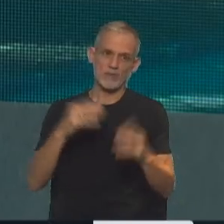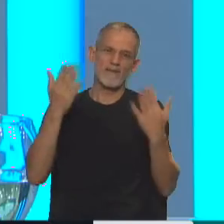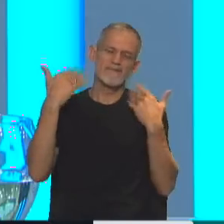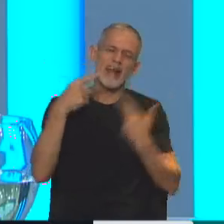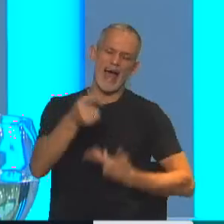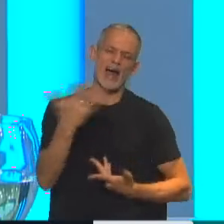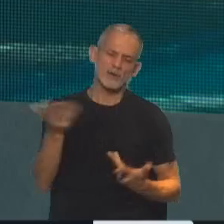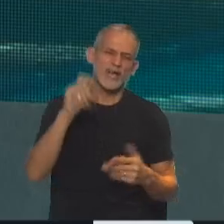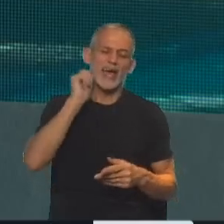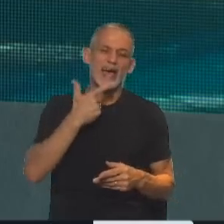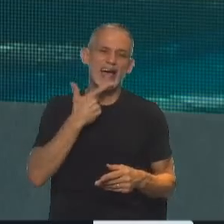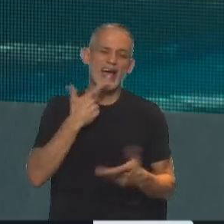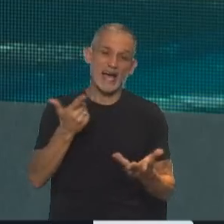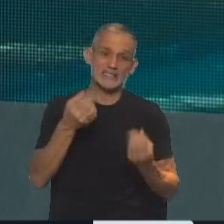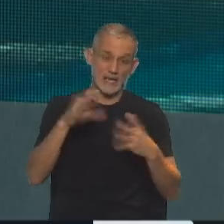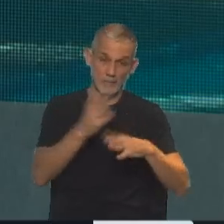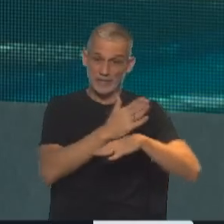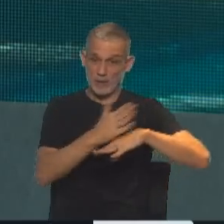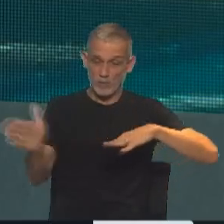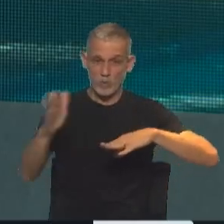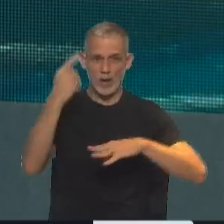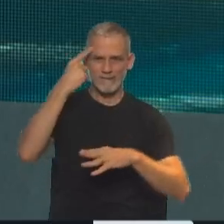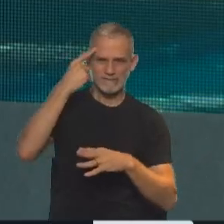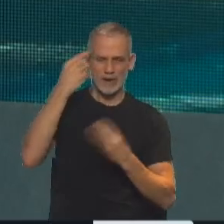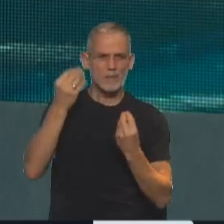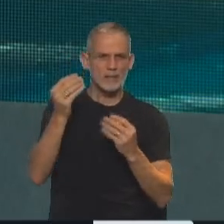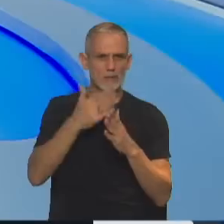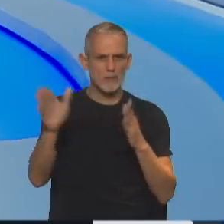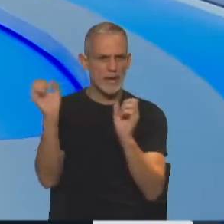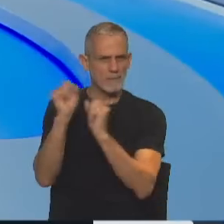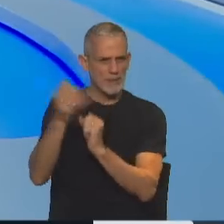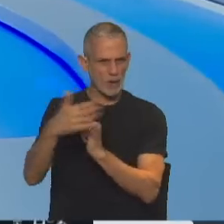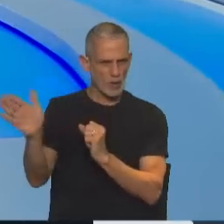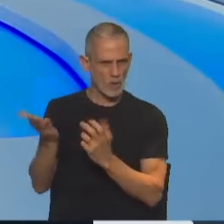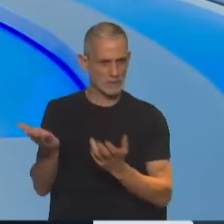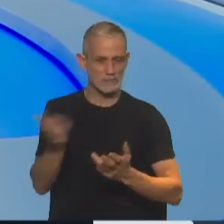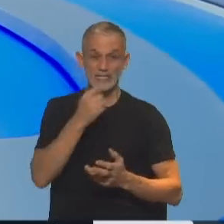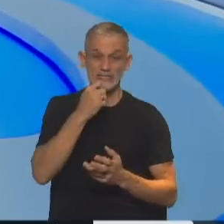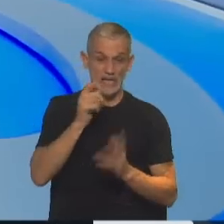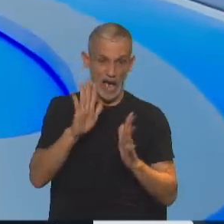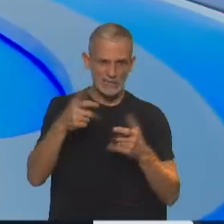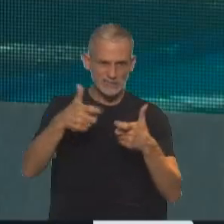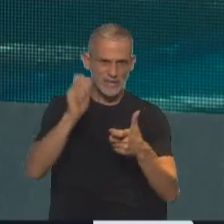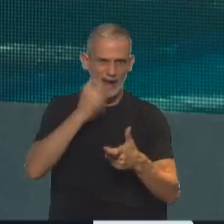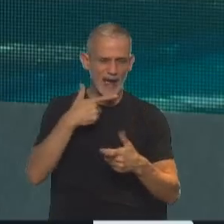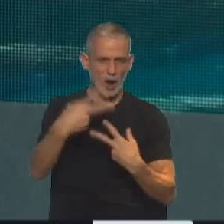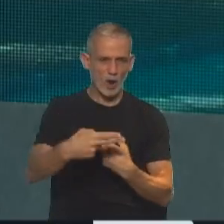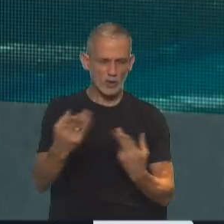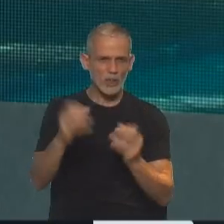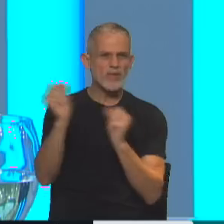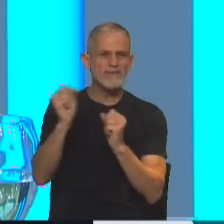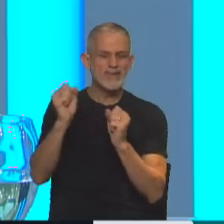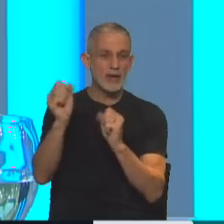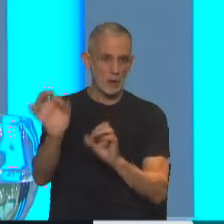con lo que empiezan a empezar a evaluar qué es lo que puede suceder si este escenario sigue vigente cuando llegue el invierno